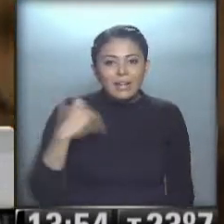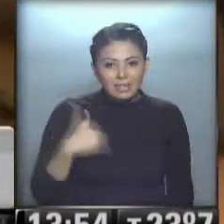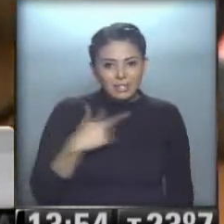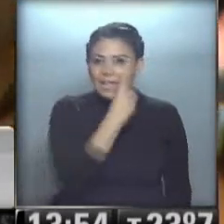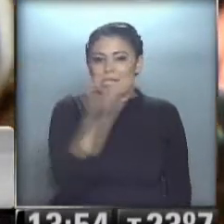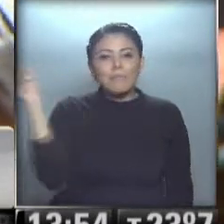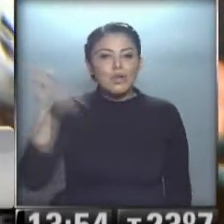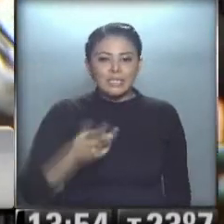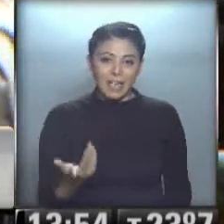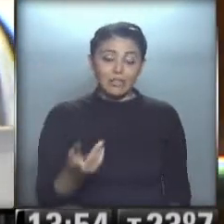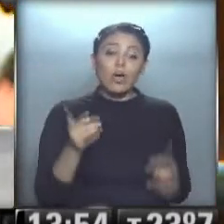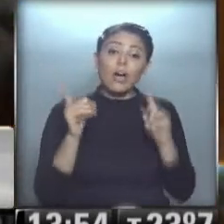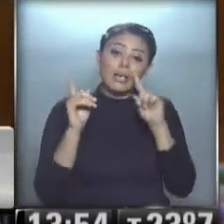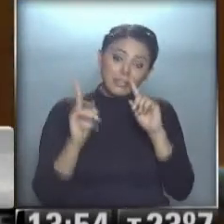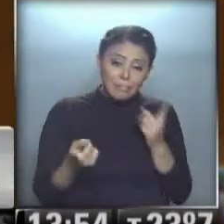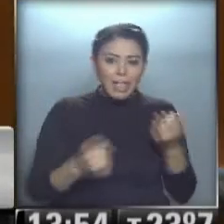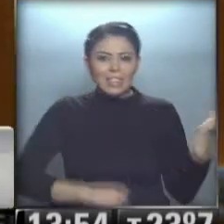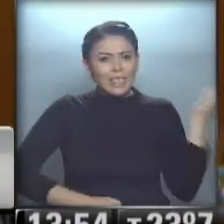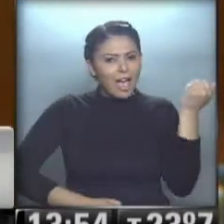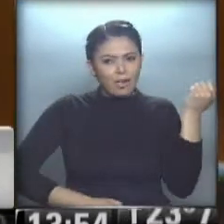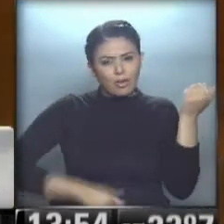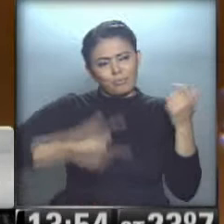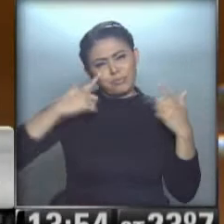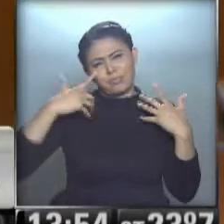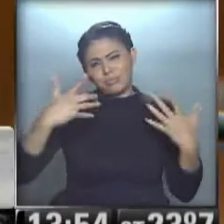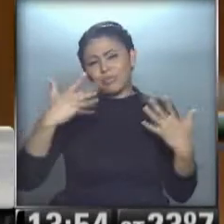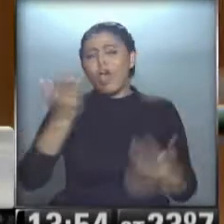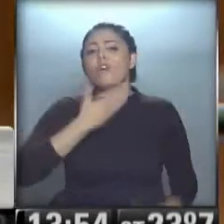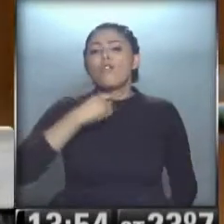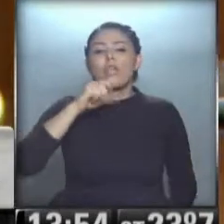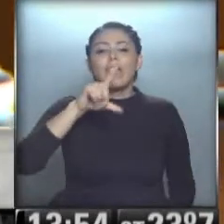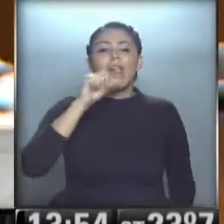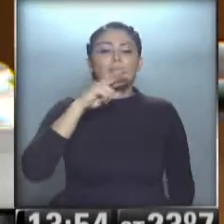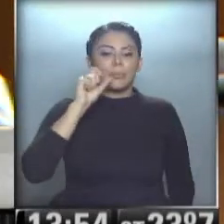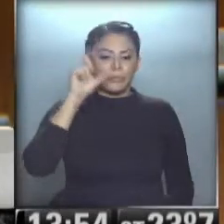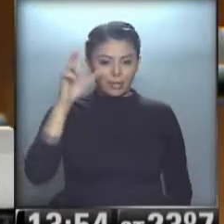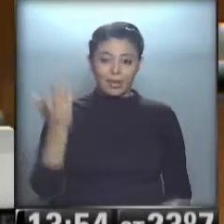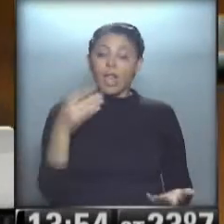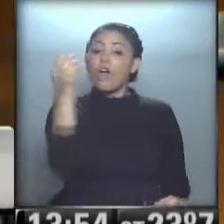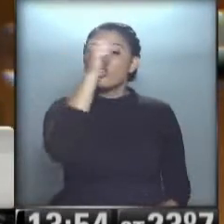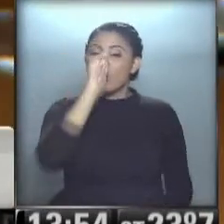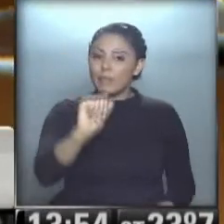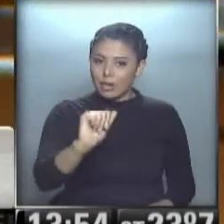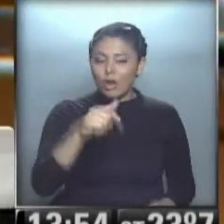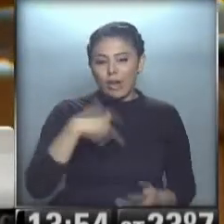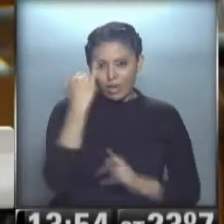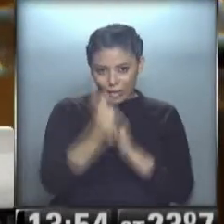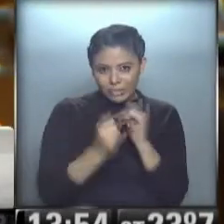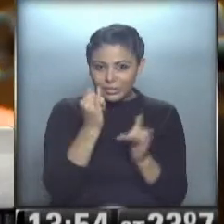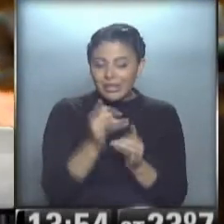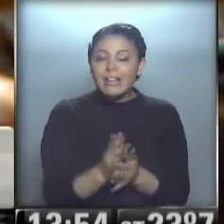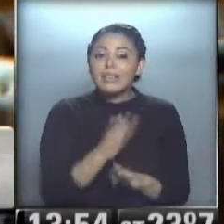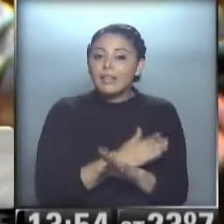al 100%, incluyendo tangazos en la voz del Negro Lavie. Para el domingo, ya te voy